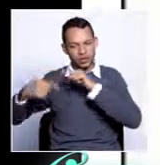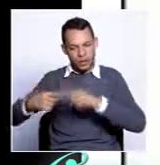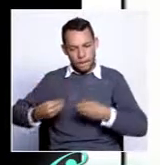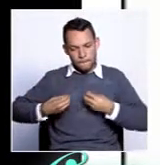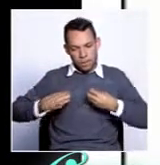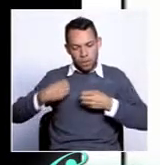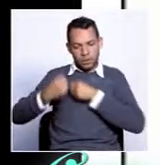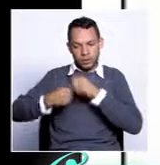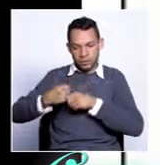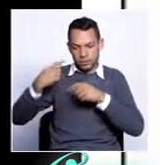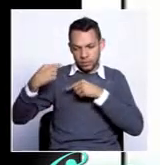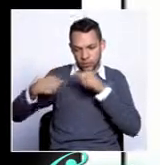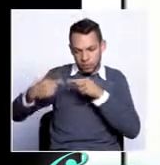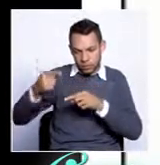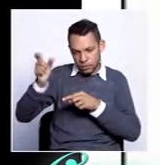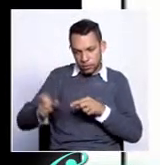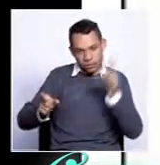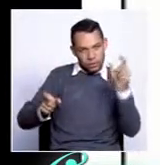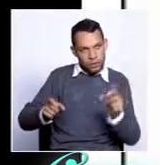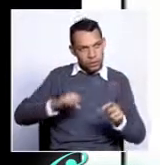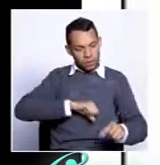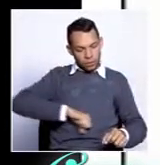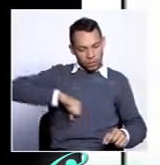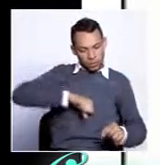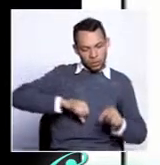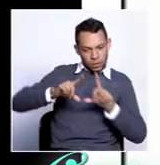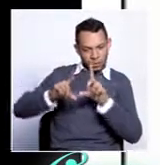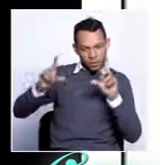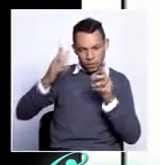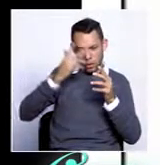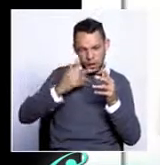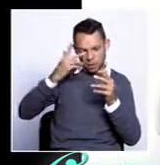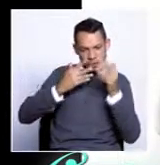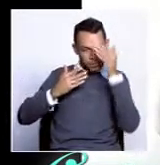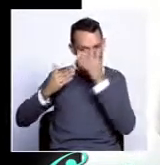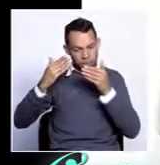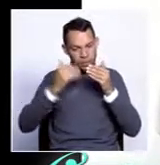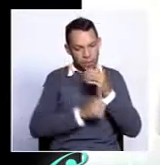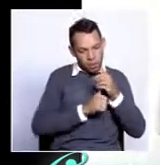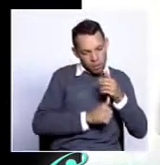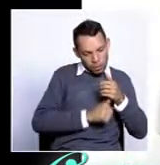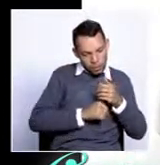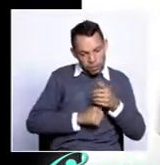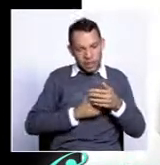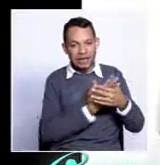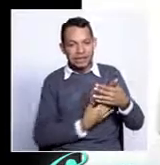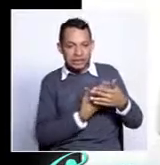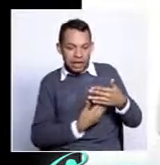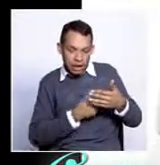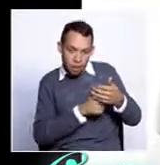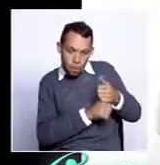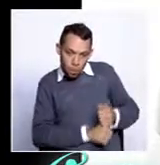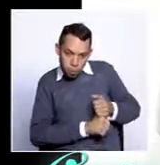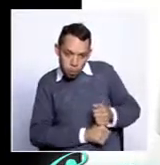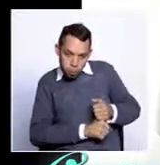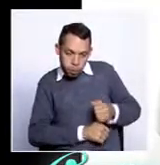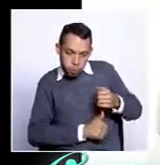tomar unas ecografías una colonoscopia un examen de materia fecal que llama sangre oculta en heces